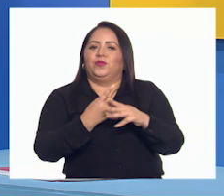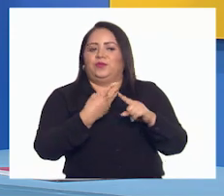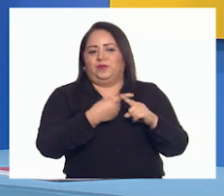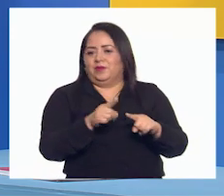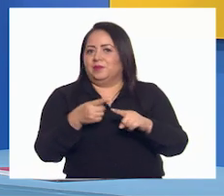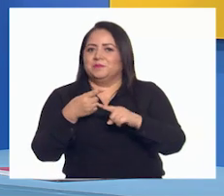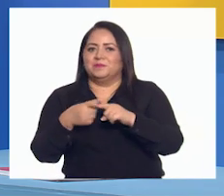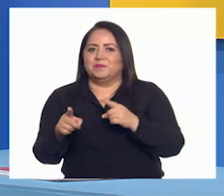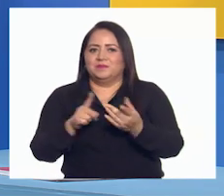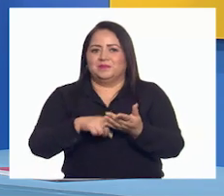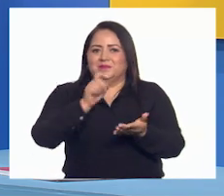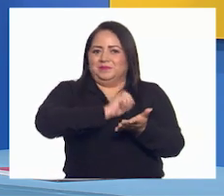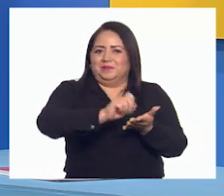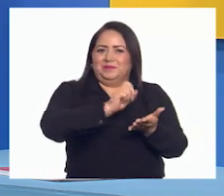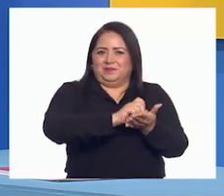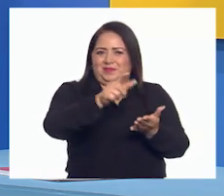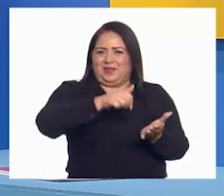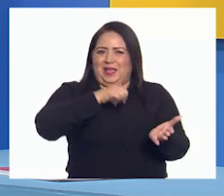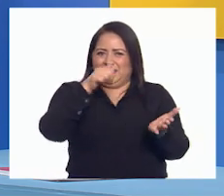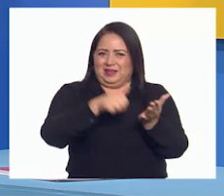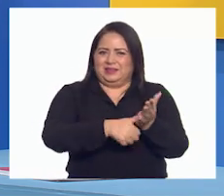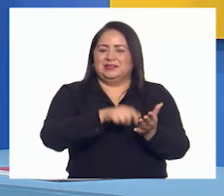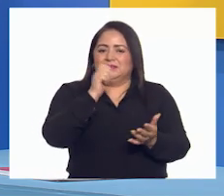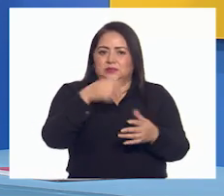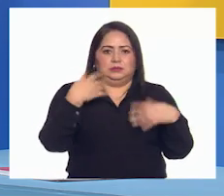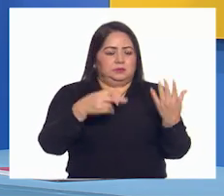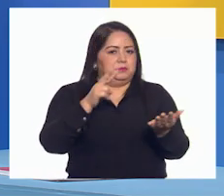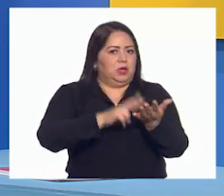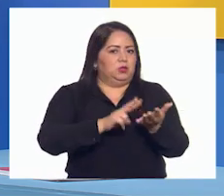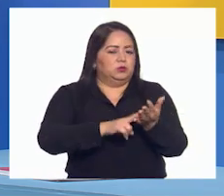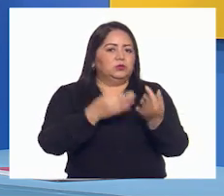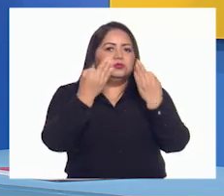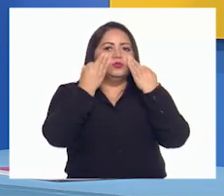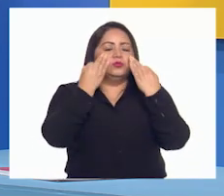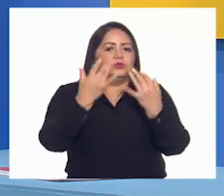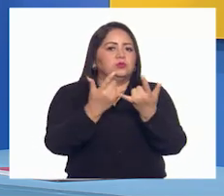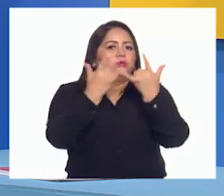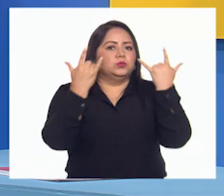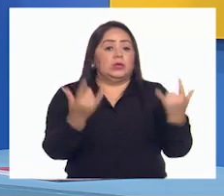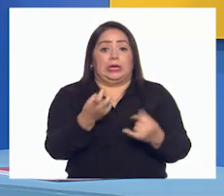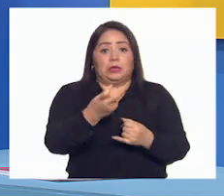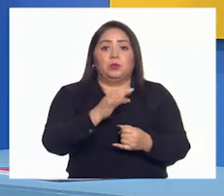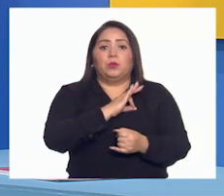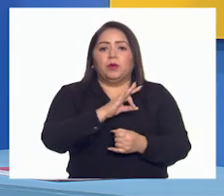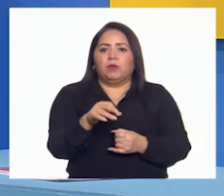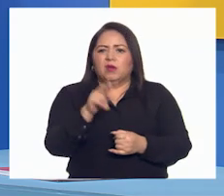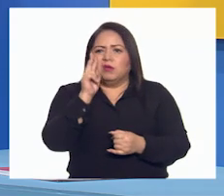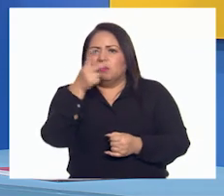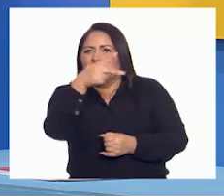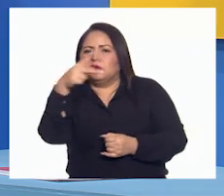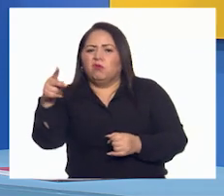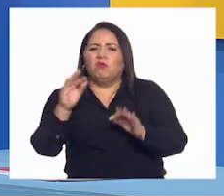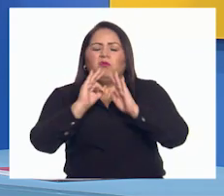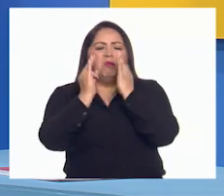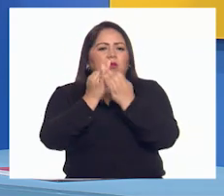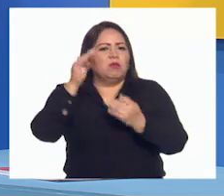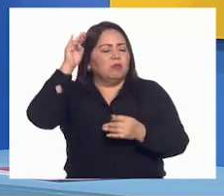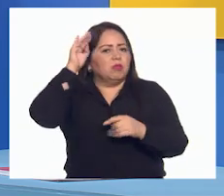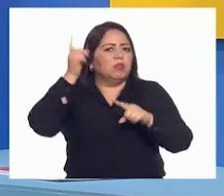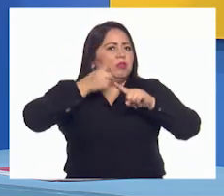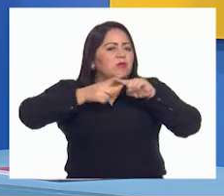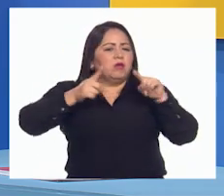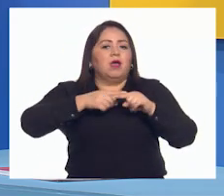través de la lectura de fragmentos de sus cartas, que son un valioso testimonio histórico que nos permite acercarnos a su forma de pensar,